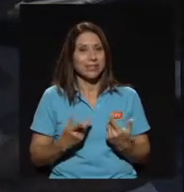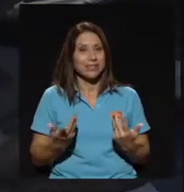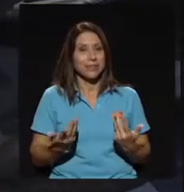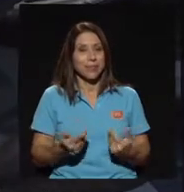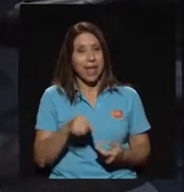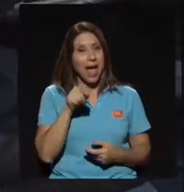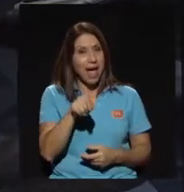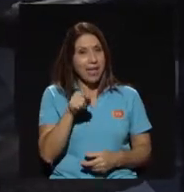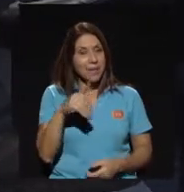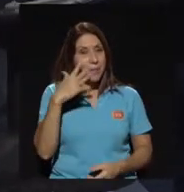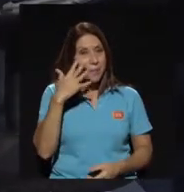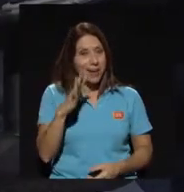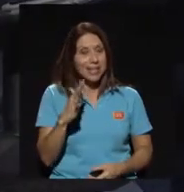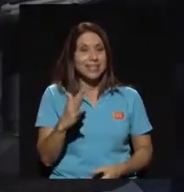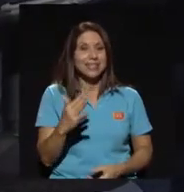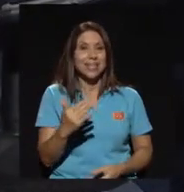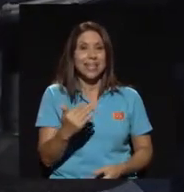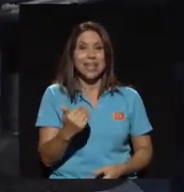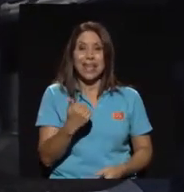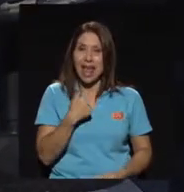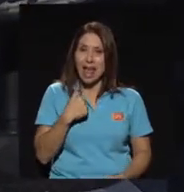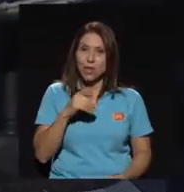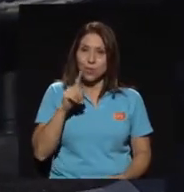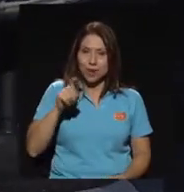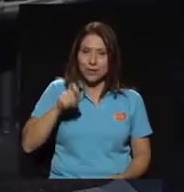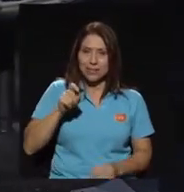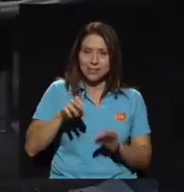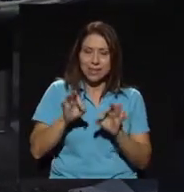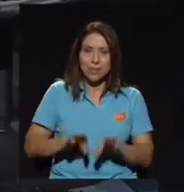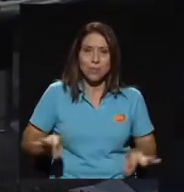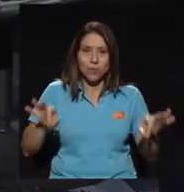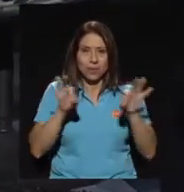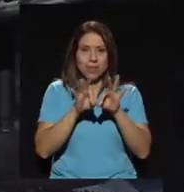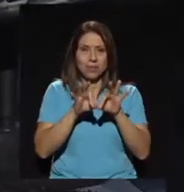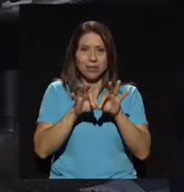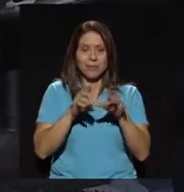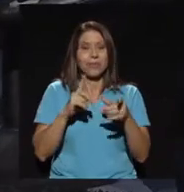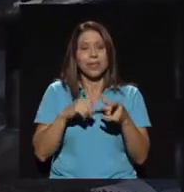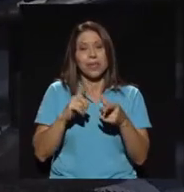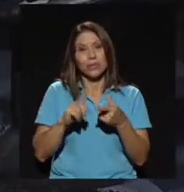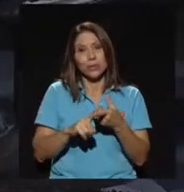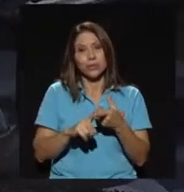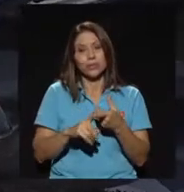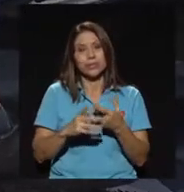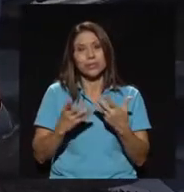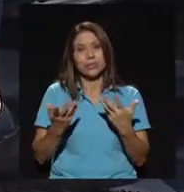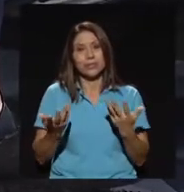ahí parece que hay una necesidad importante, y entonces el que hubiera